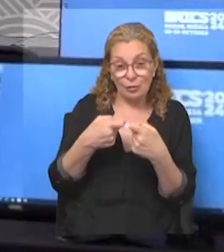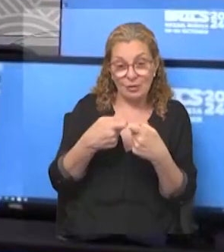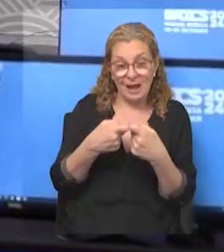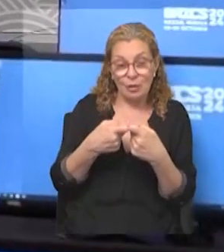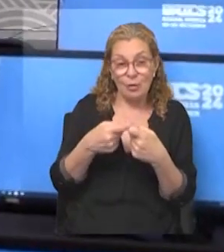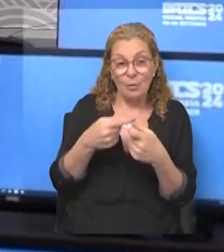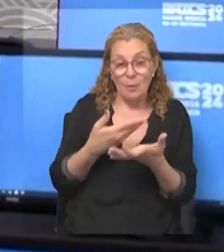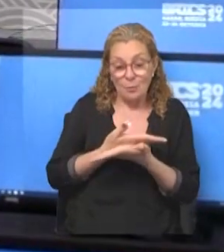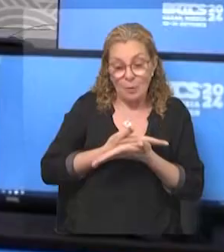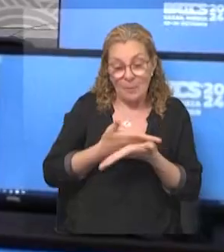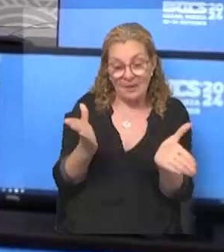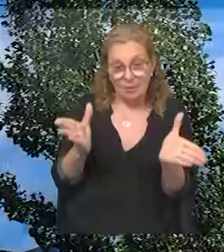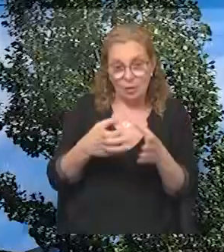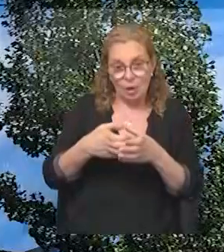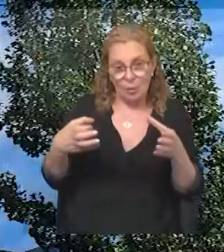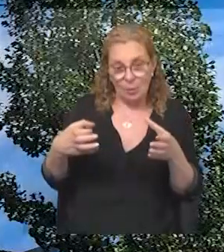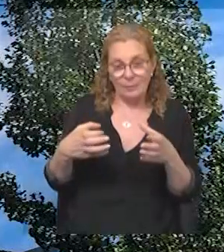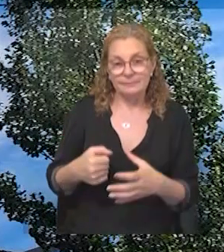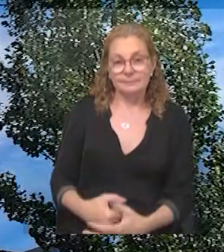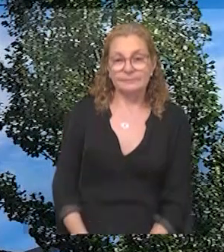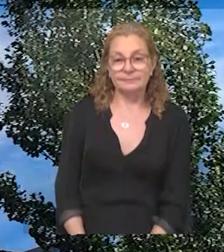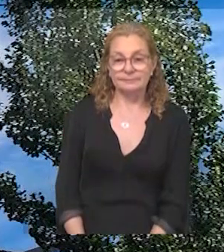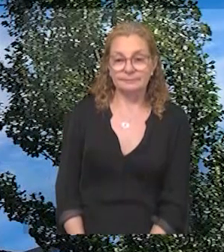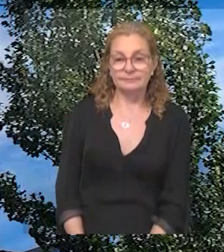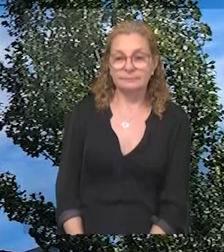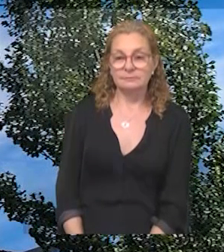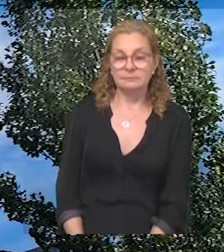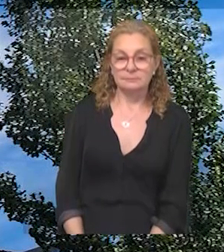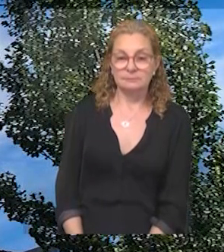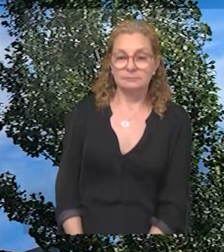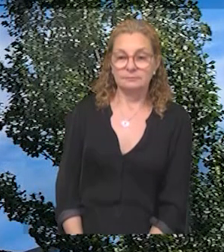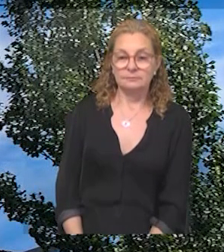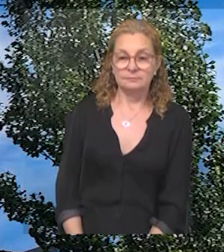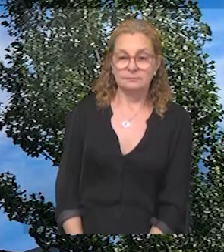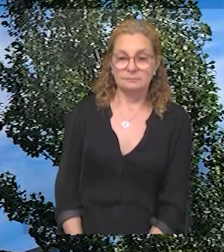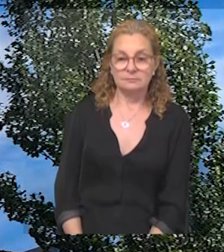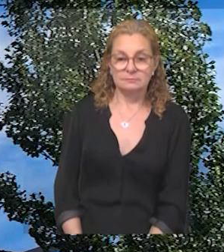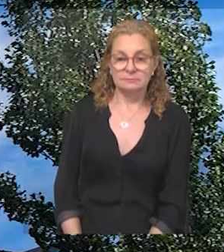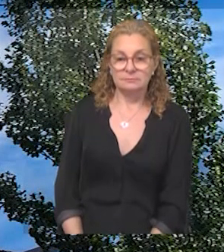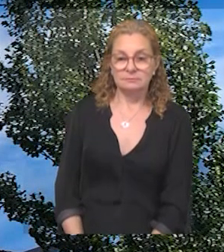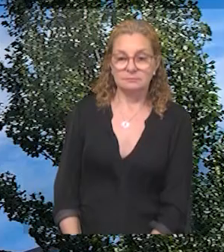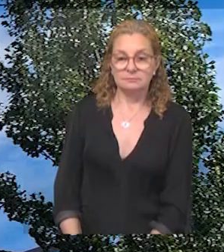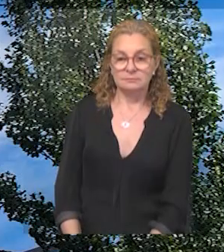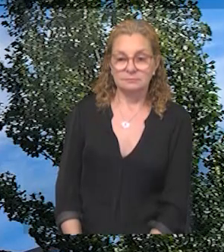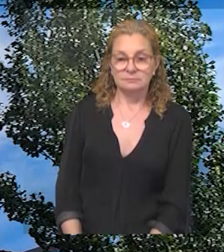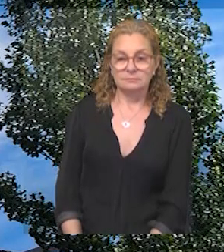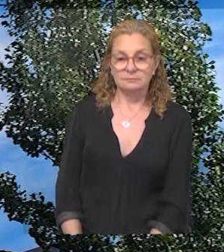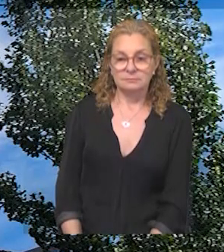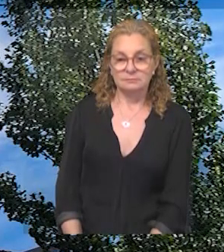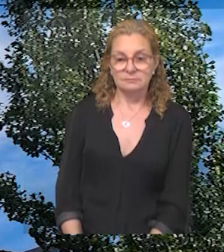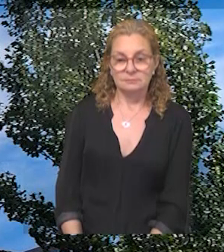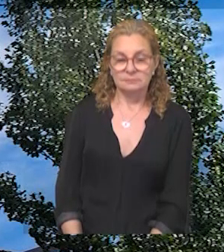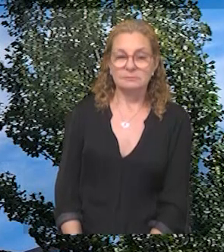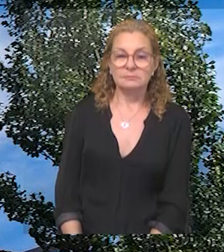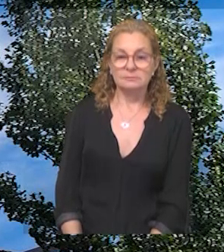momento de expansión del bloque presentó mercado agrícola de Montevideo en el corazón de un barrio donde late